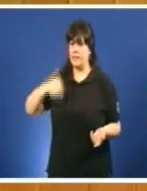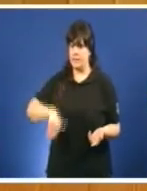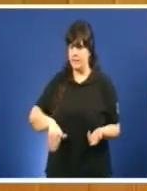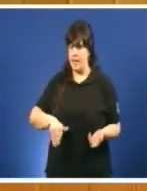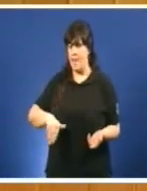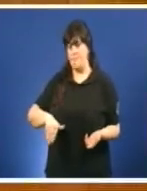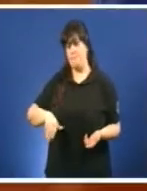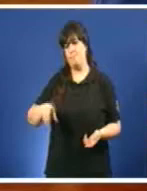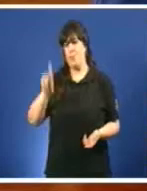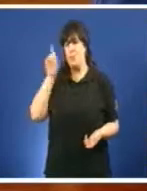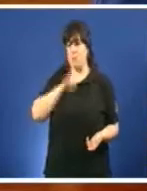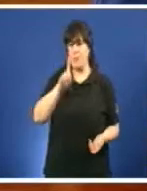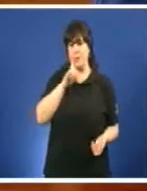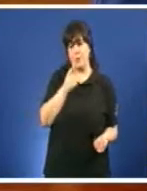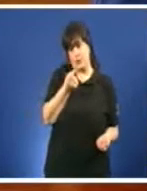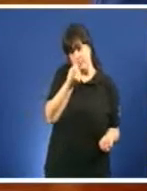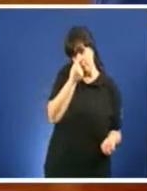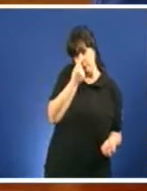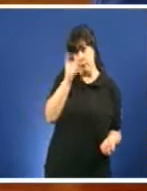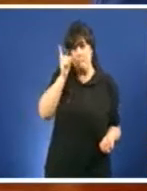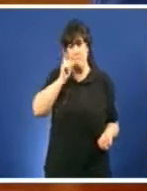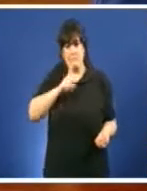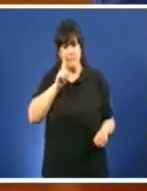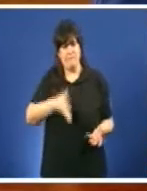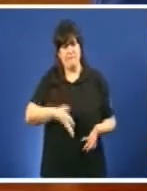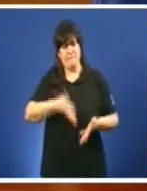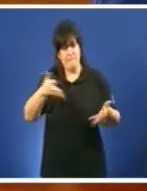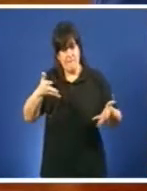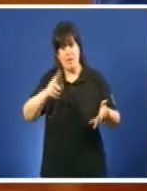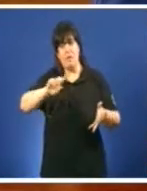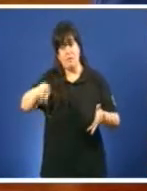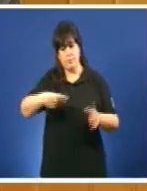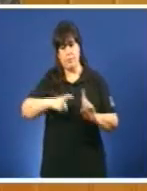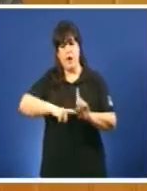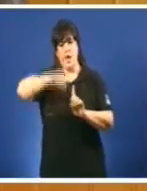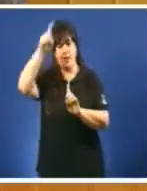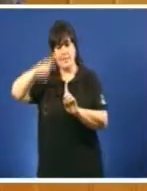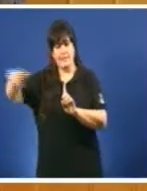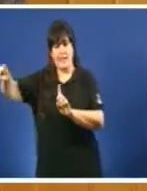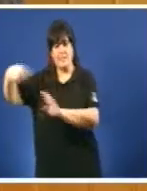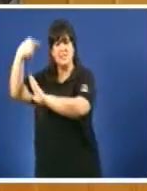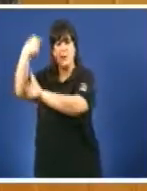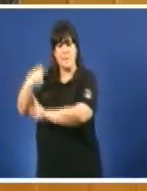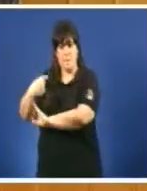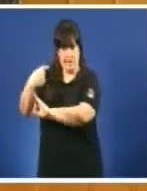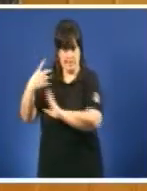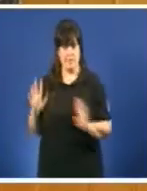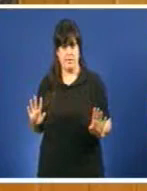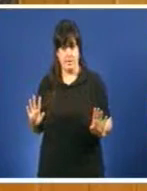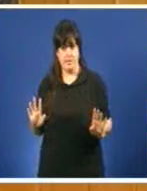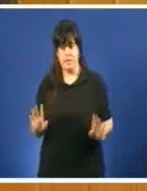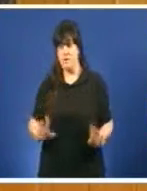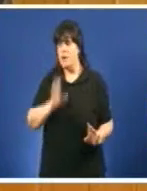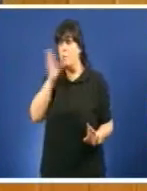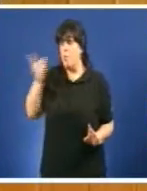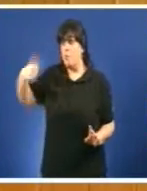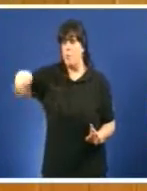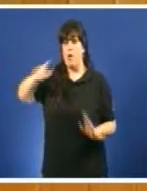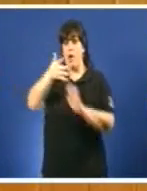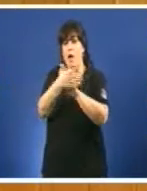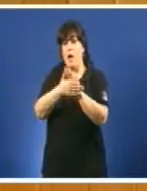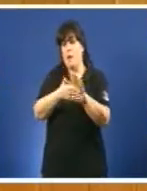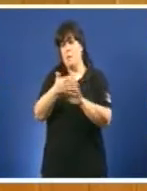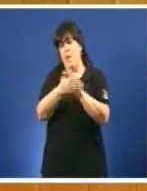grandes mentiras, e logo están as estatísticas. Porque, primeiro, falan de porcentaxe, non de cifras